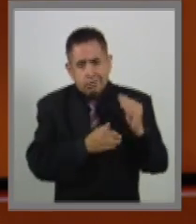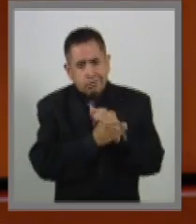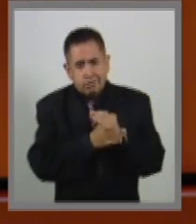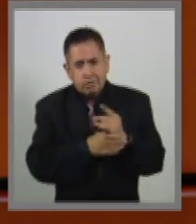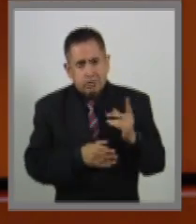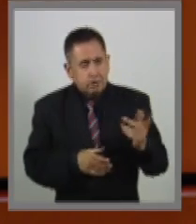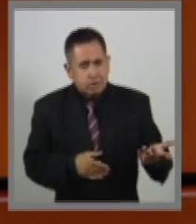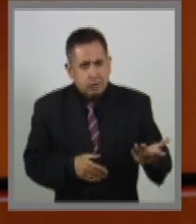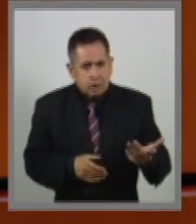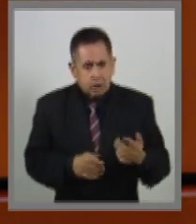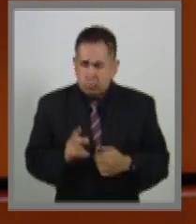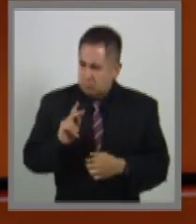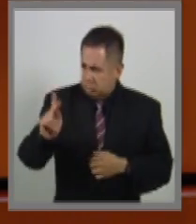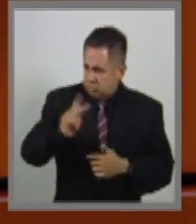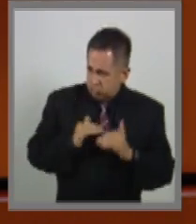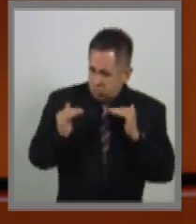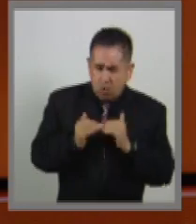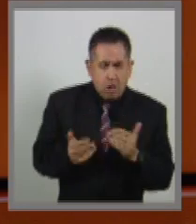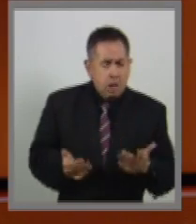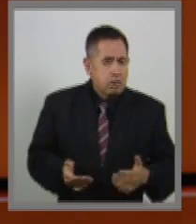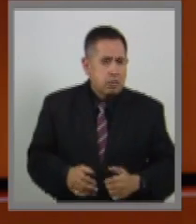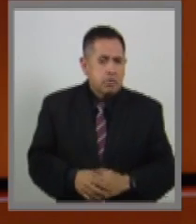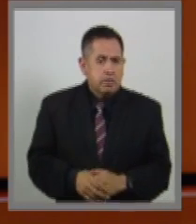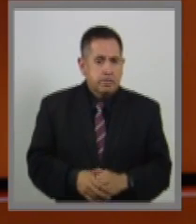el que seamos pares.